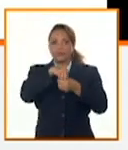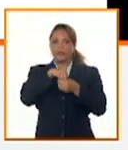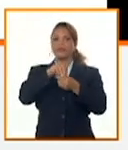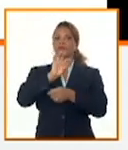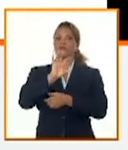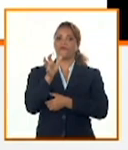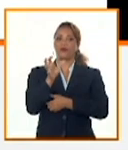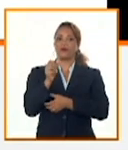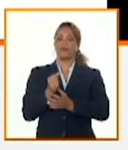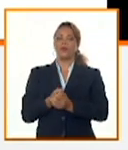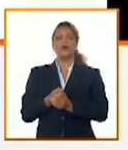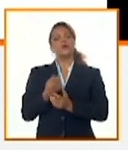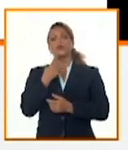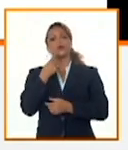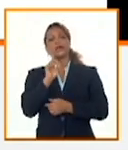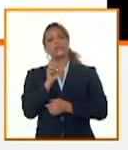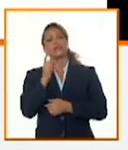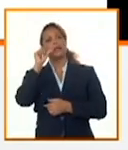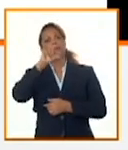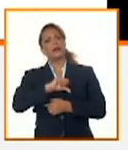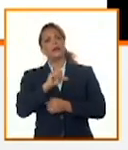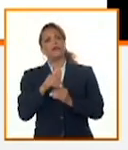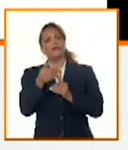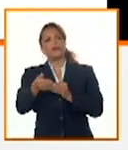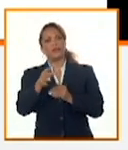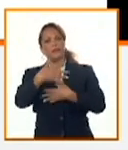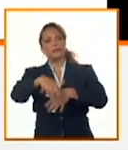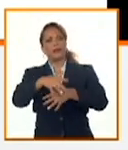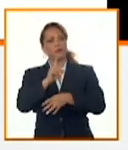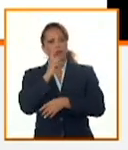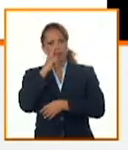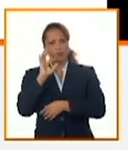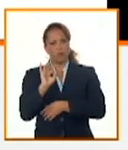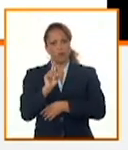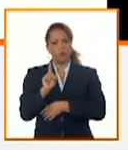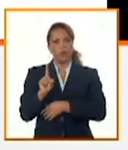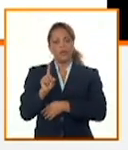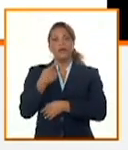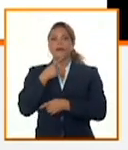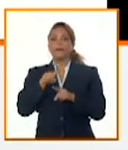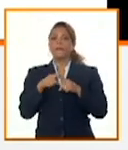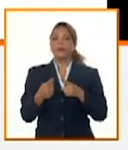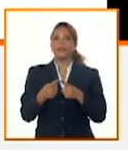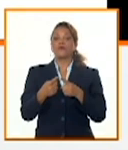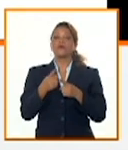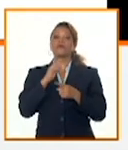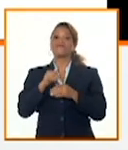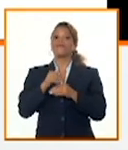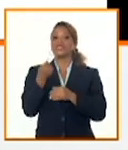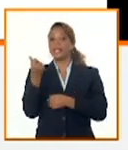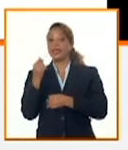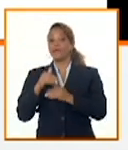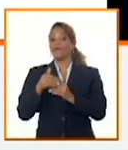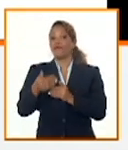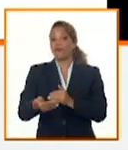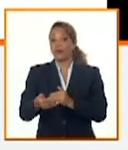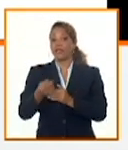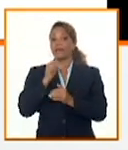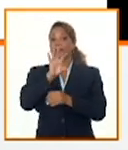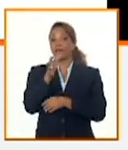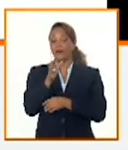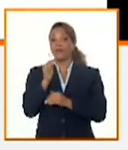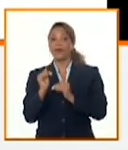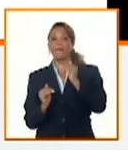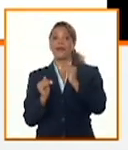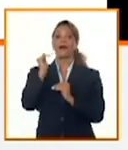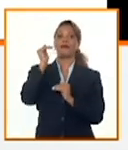malo en su conjunto que haya dinero fuera del banco Es que la la capacidad que hay ahí fuera del banco es superior a lo que a